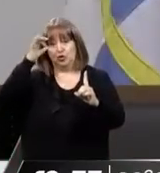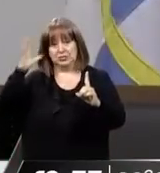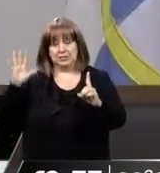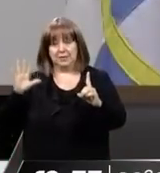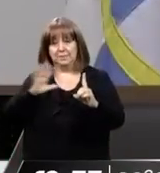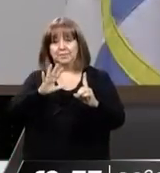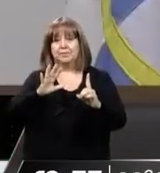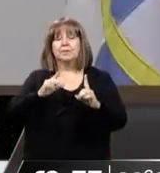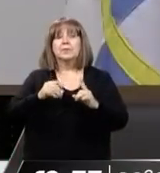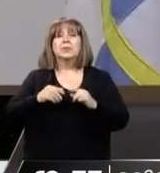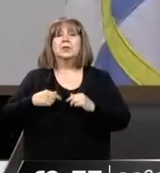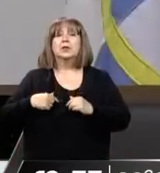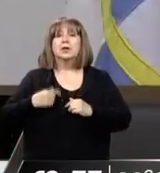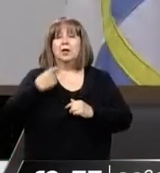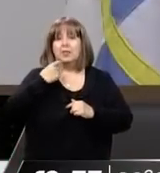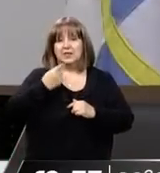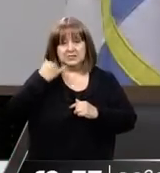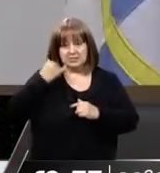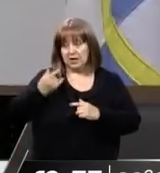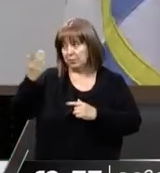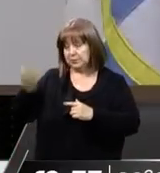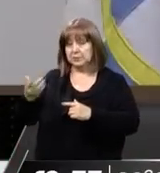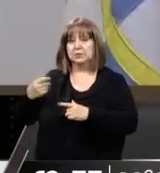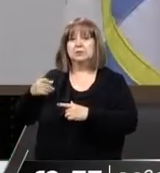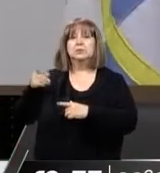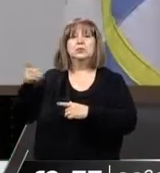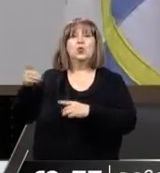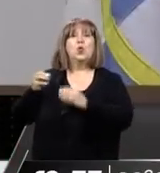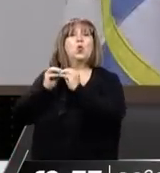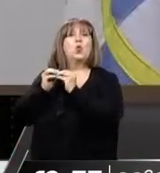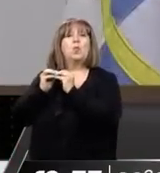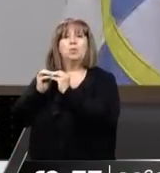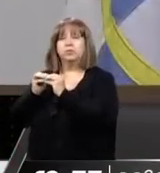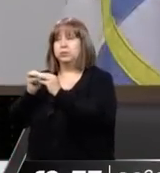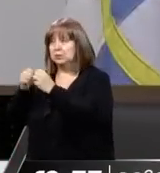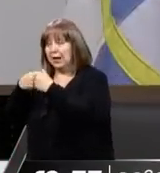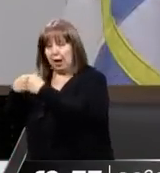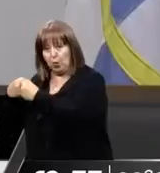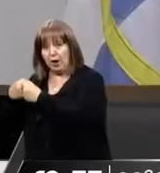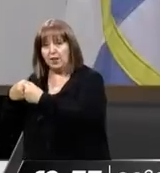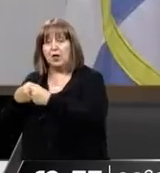la presidenta si se puede colocar de pie y le va a dar lectura al Verito